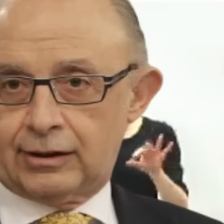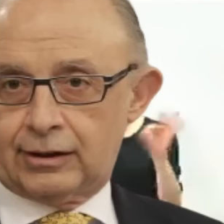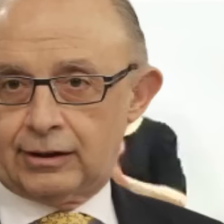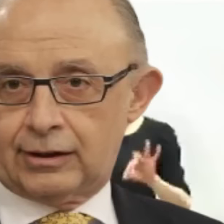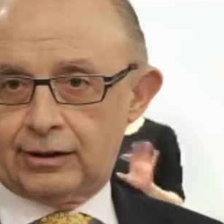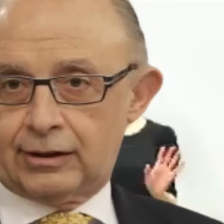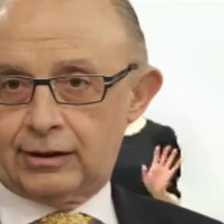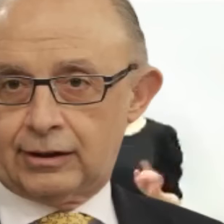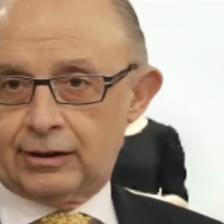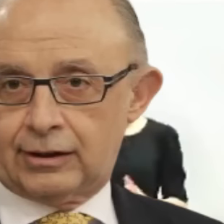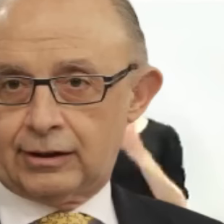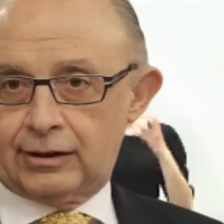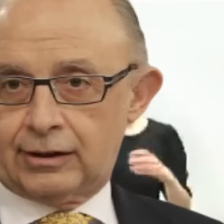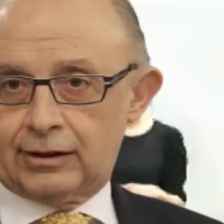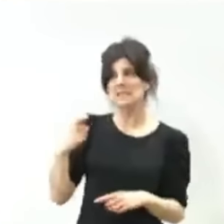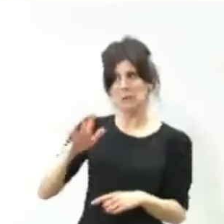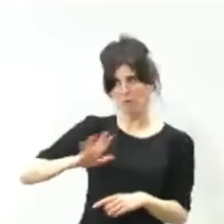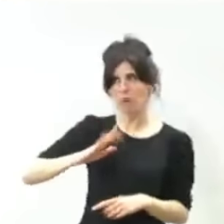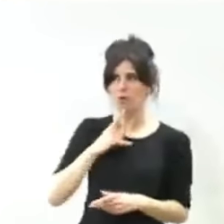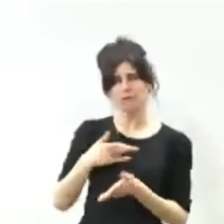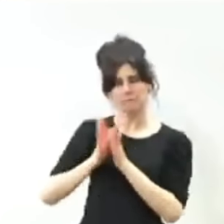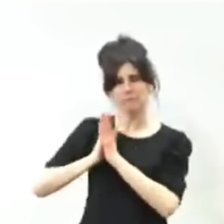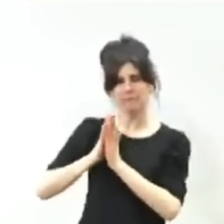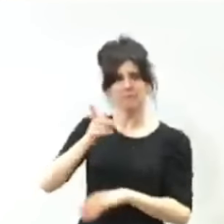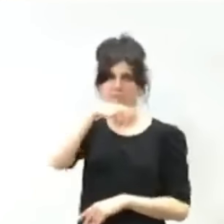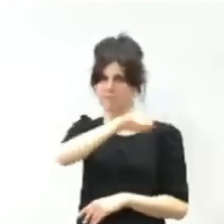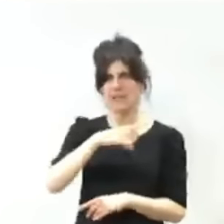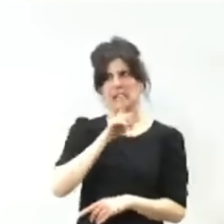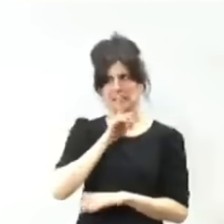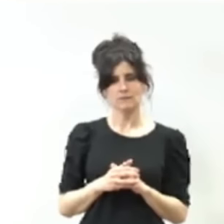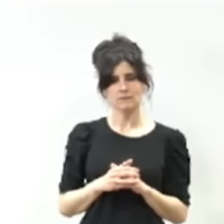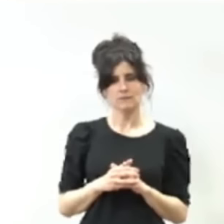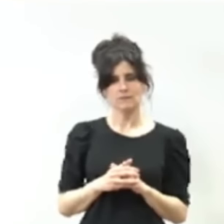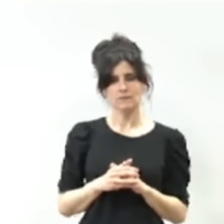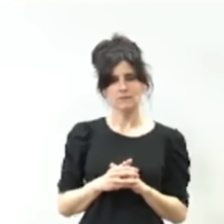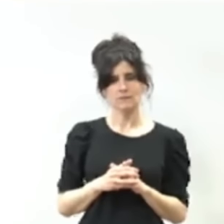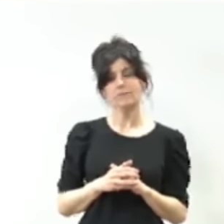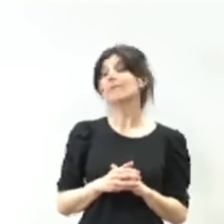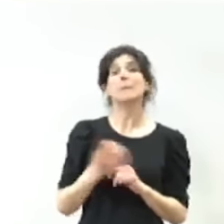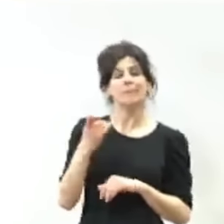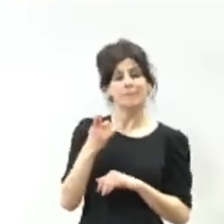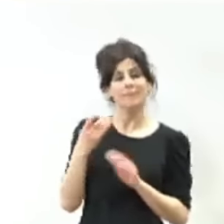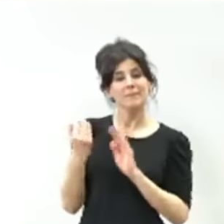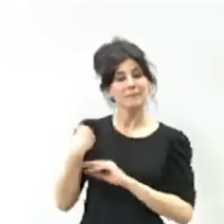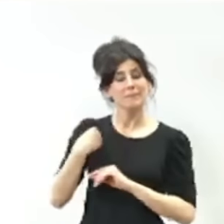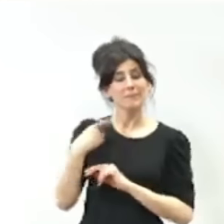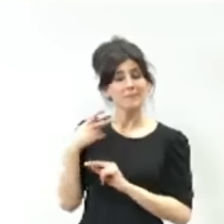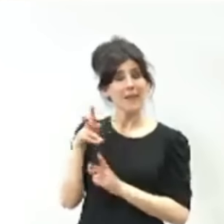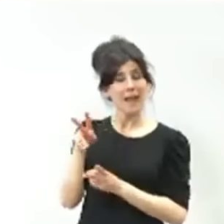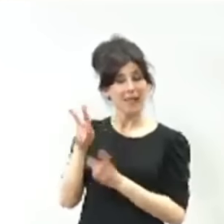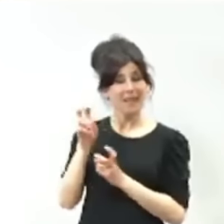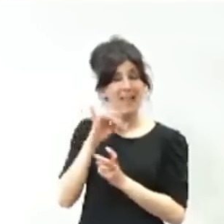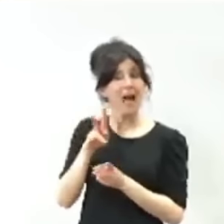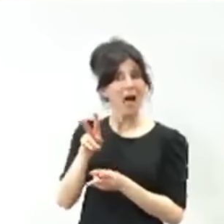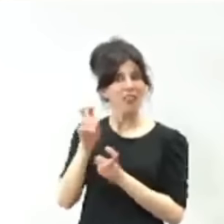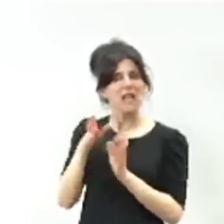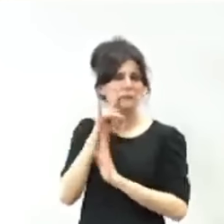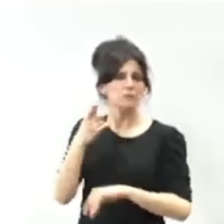es